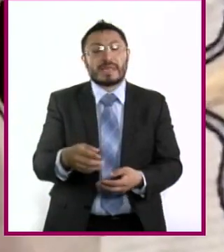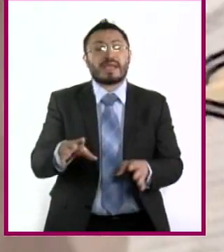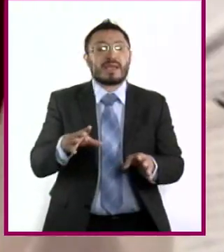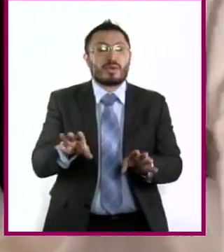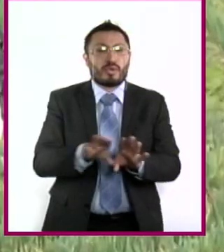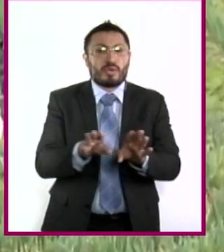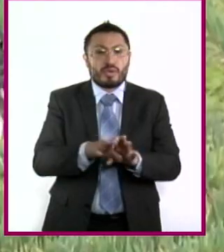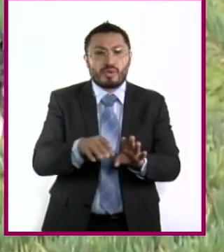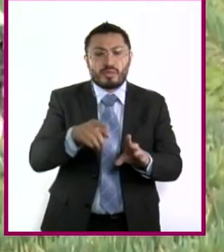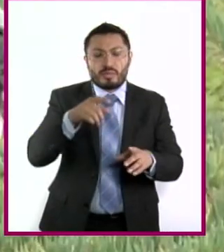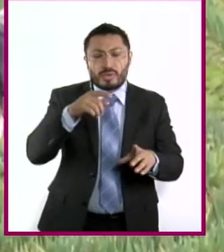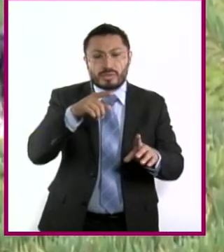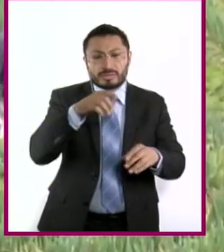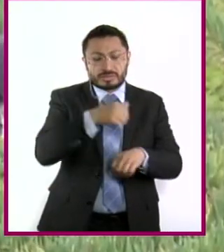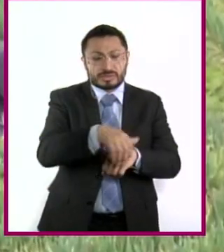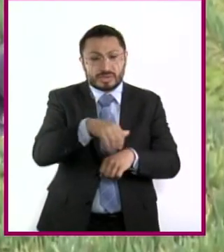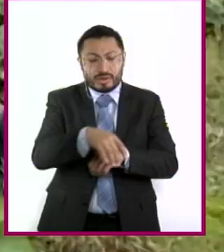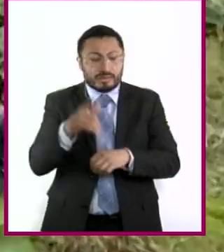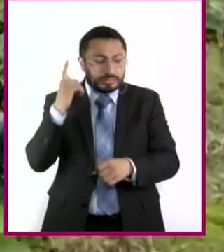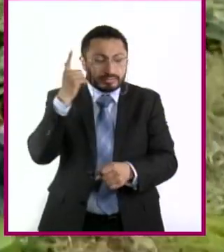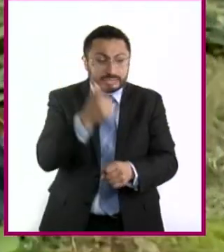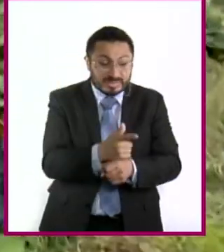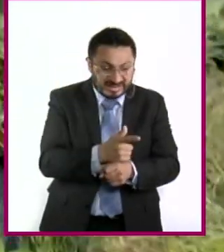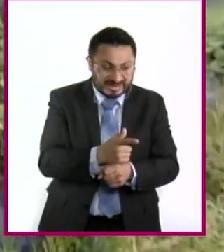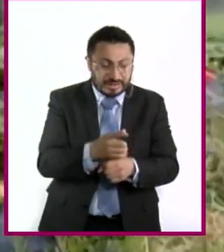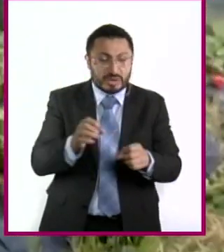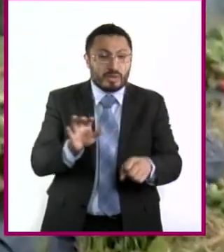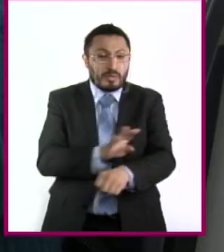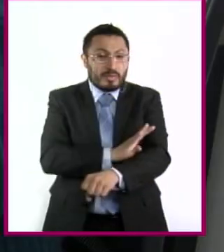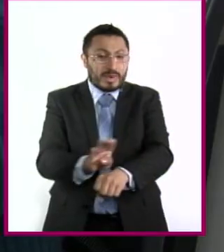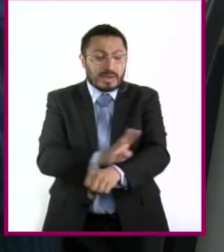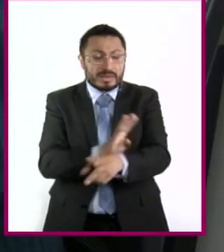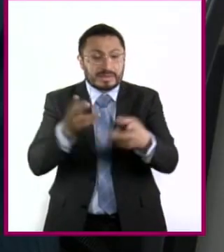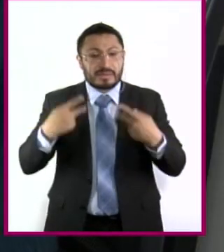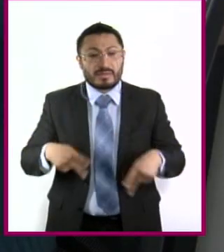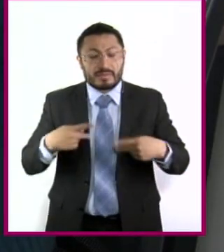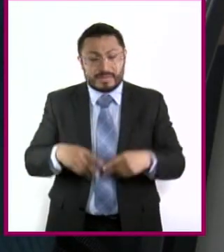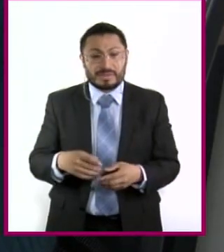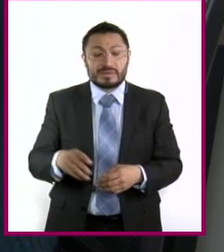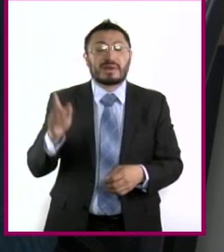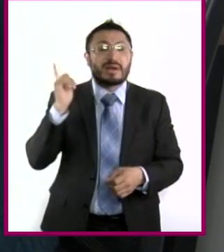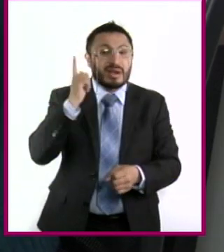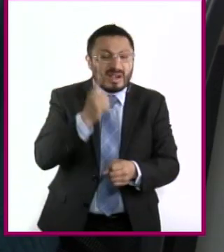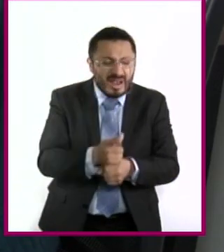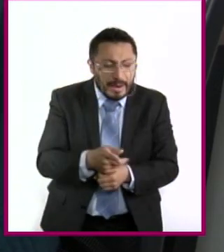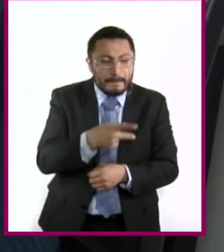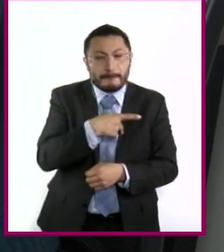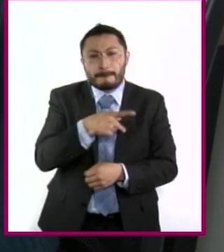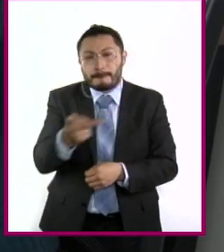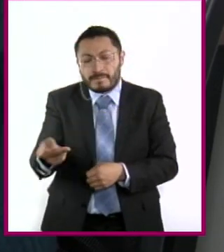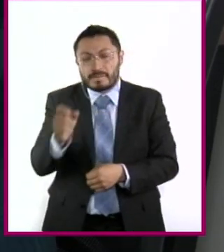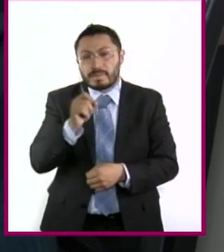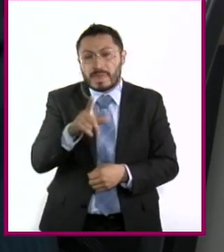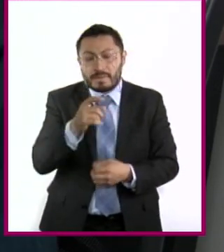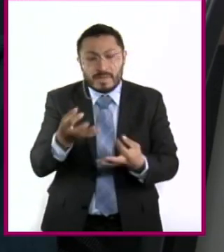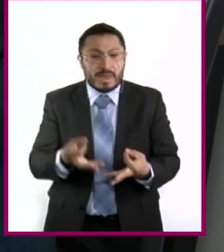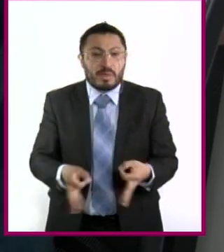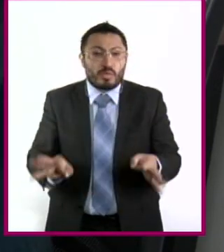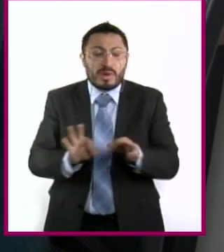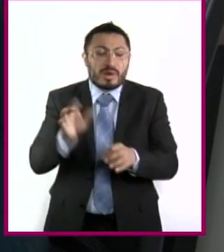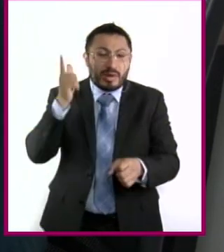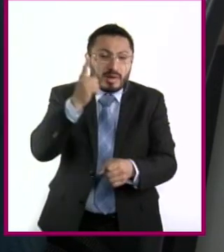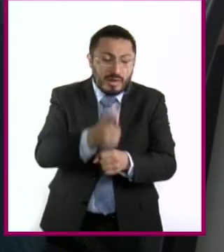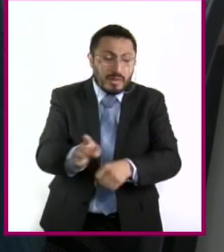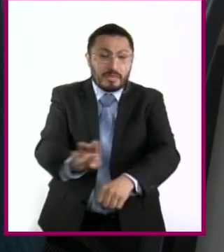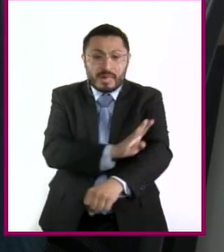que mide el bienestar de la población, la otra cara de la moneda. Para medir la pobreza es importante medir también el bienestar, pero